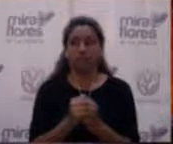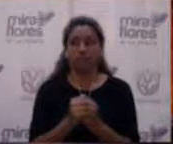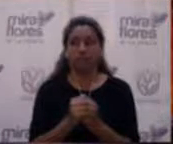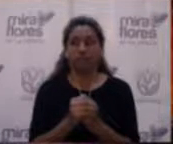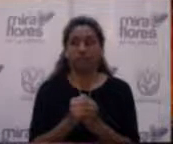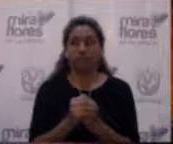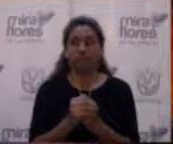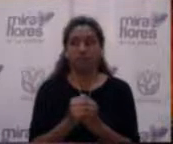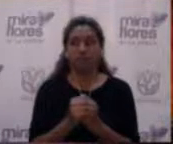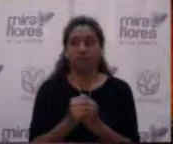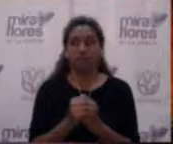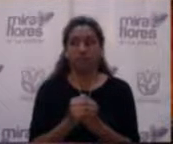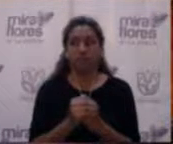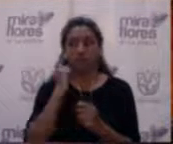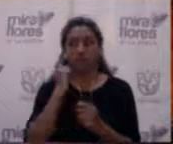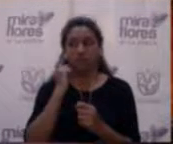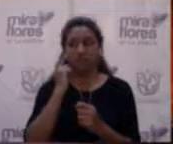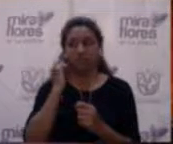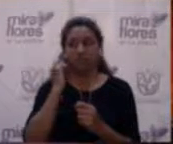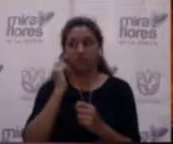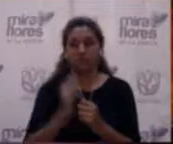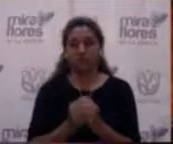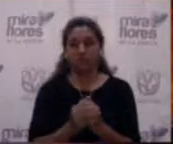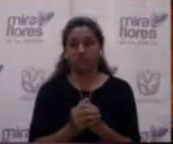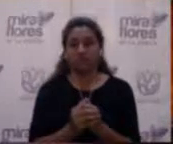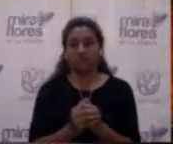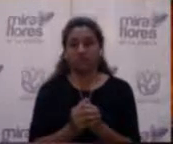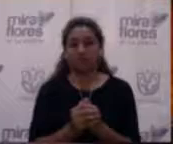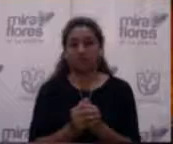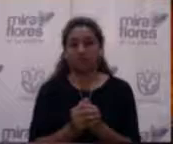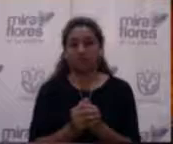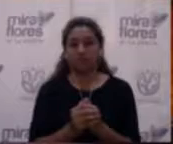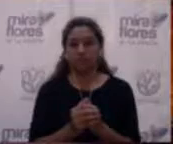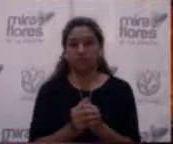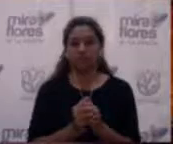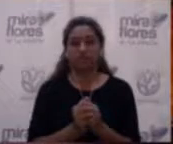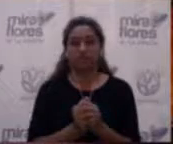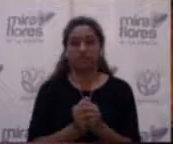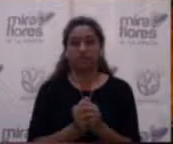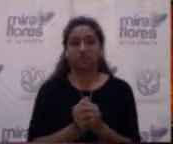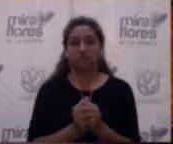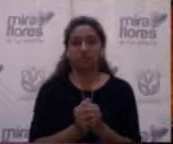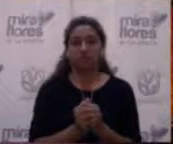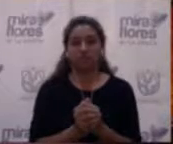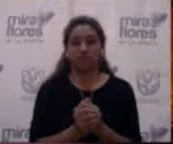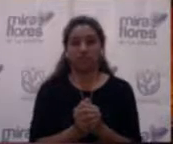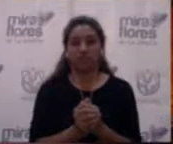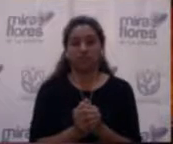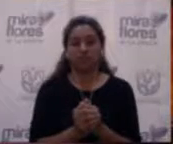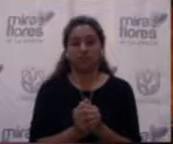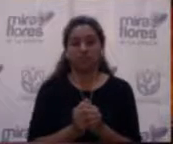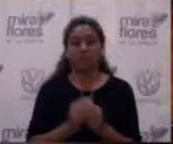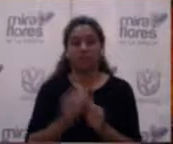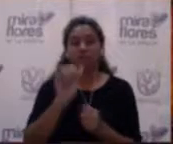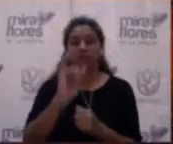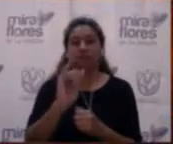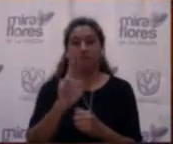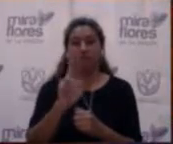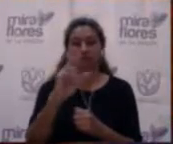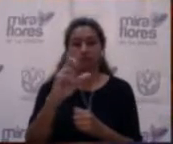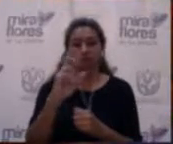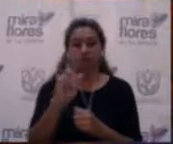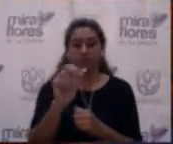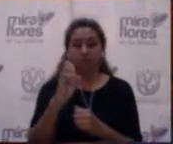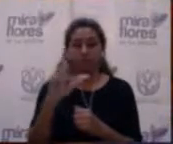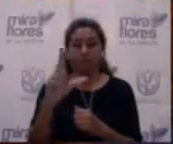Señora Daniela. Señora Franca Rey Camino. Señor Alfredo Liga. Señor Martín